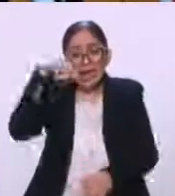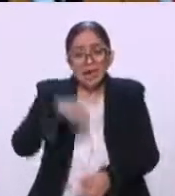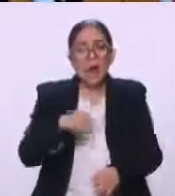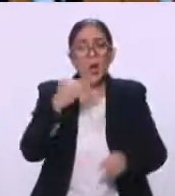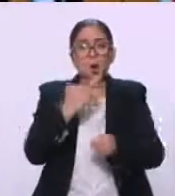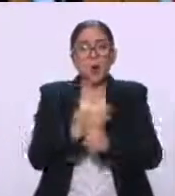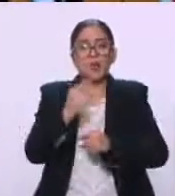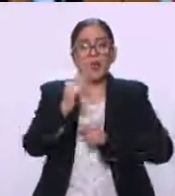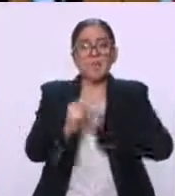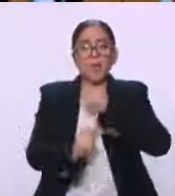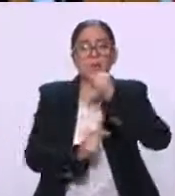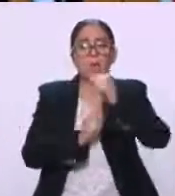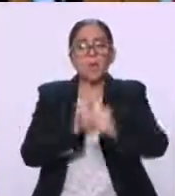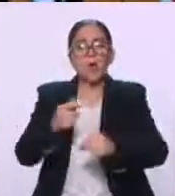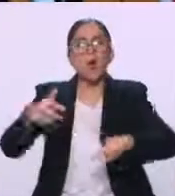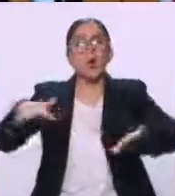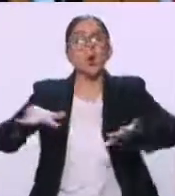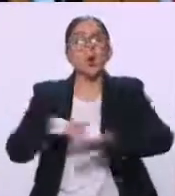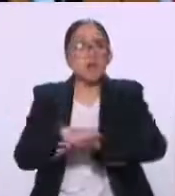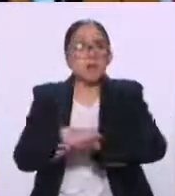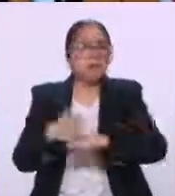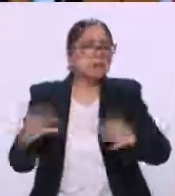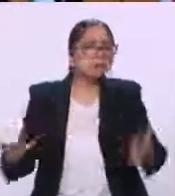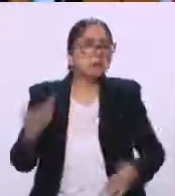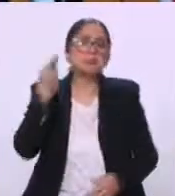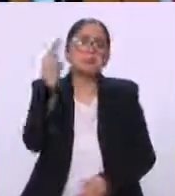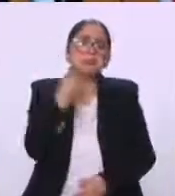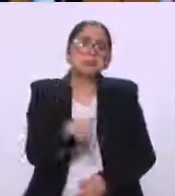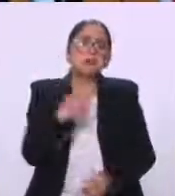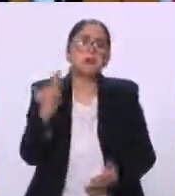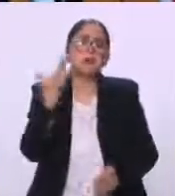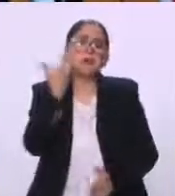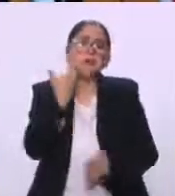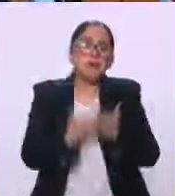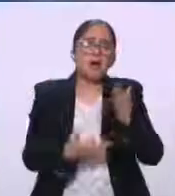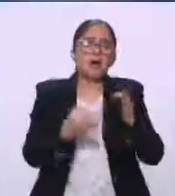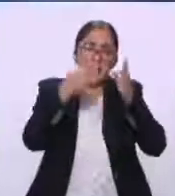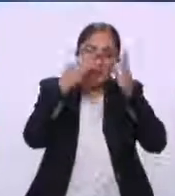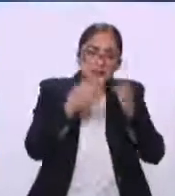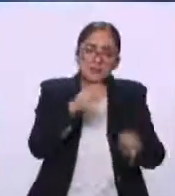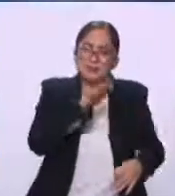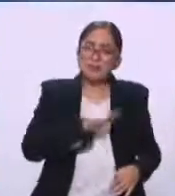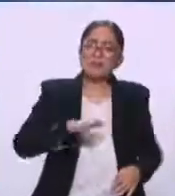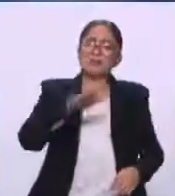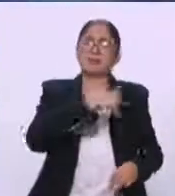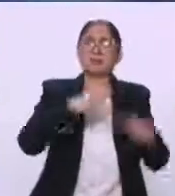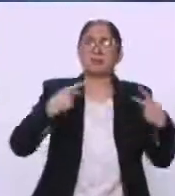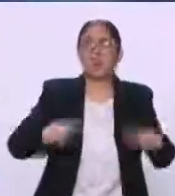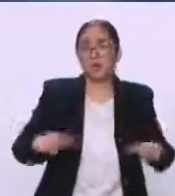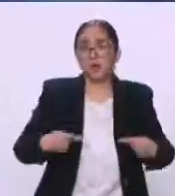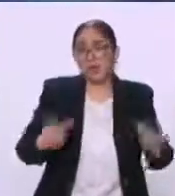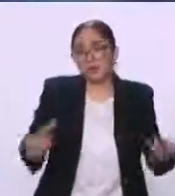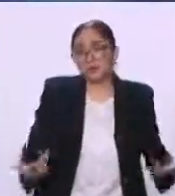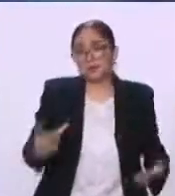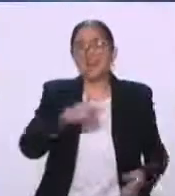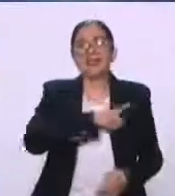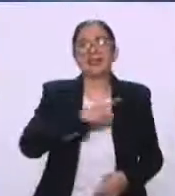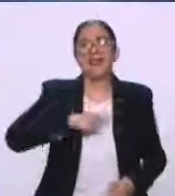energética, pero en cuestiones de soberanía. Hay que tomar en cuenta que en